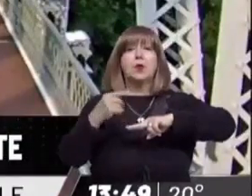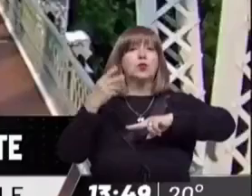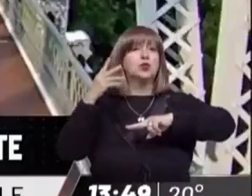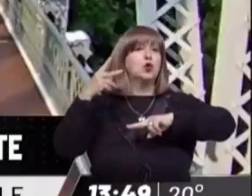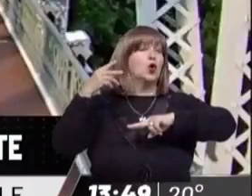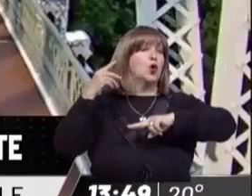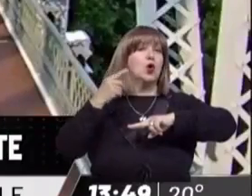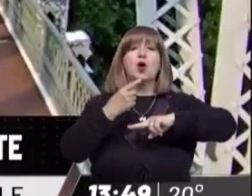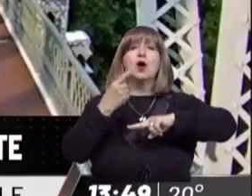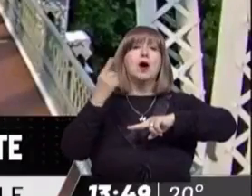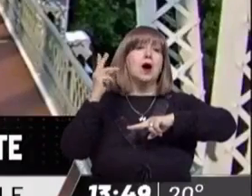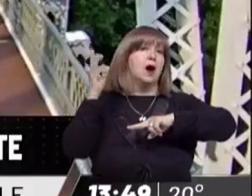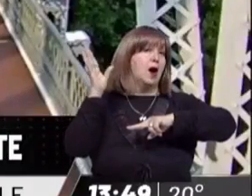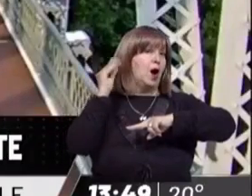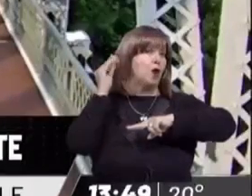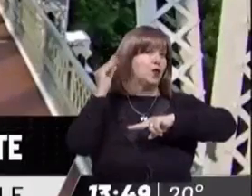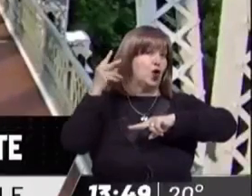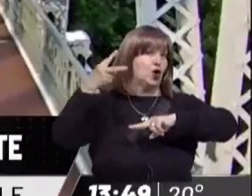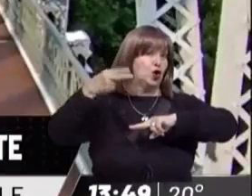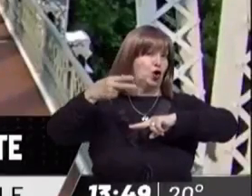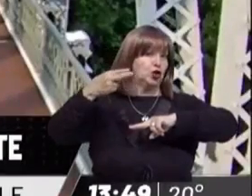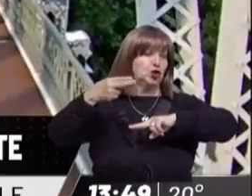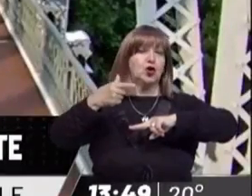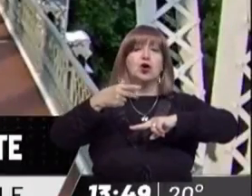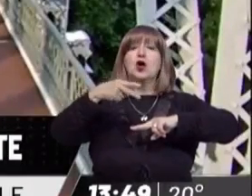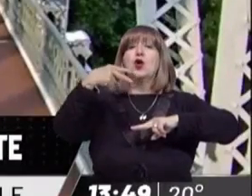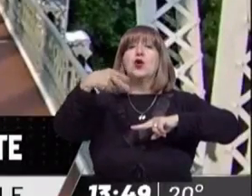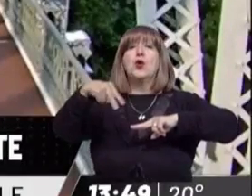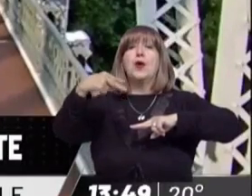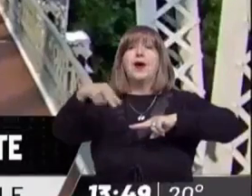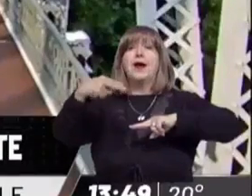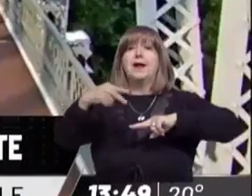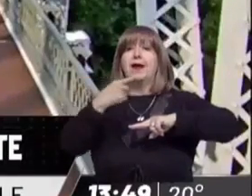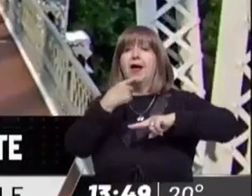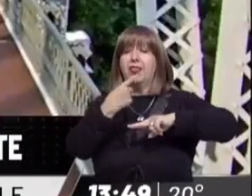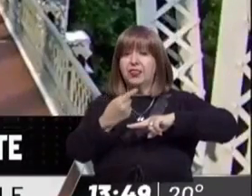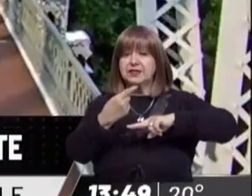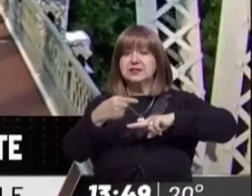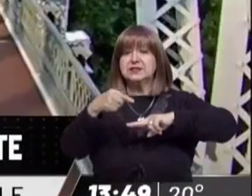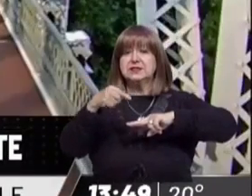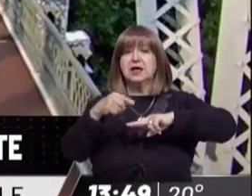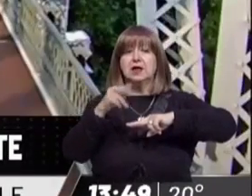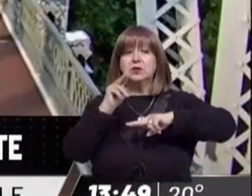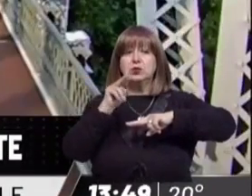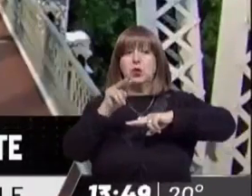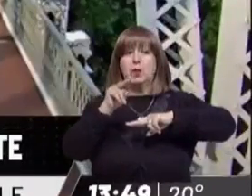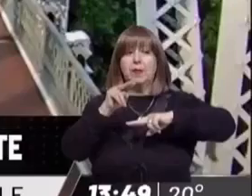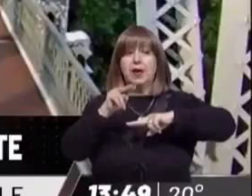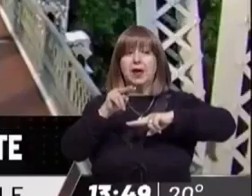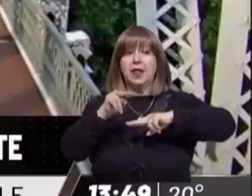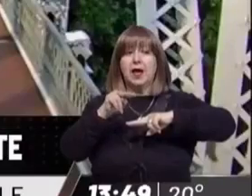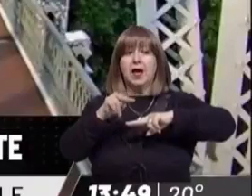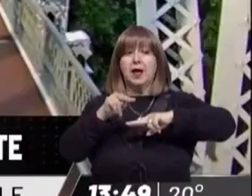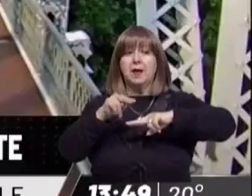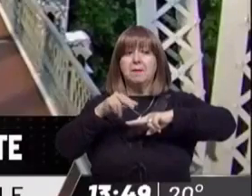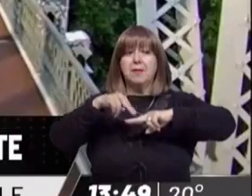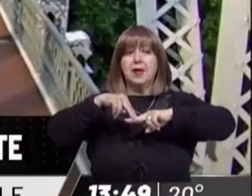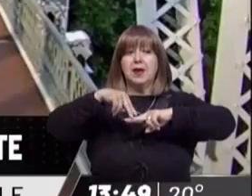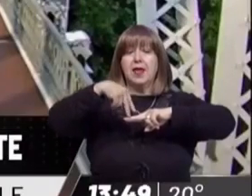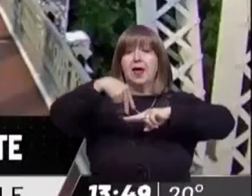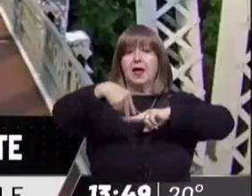relato de estas imágenes a partir de ese momento John bonji entra en la